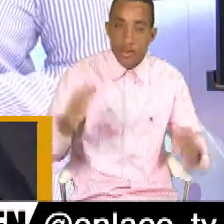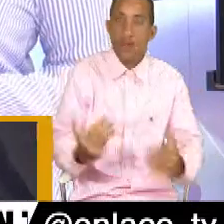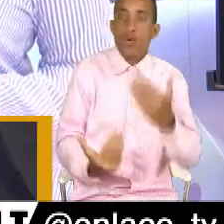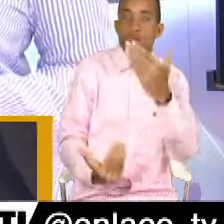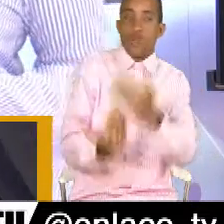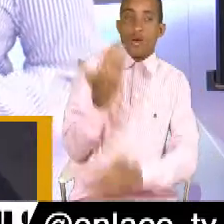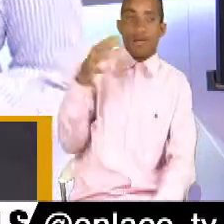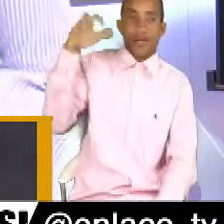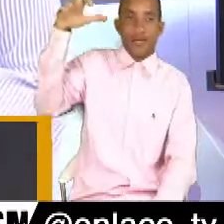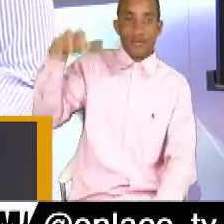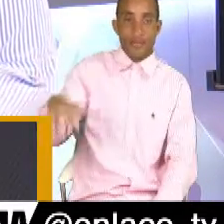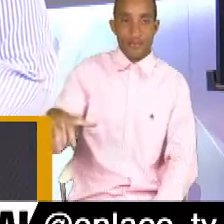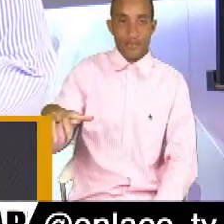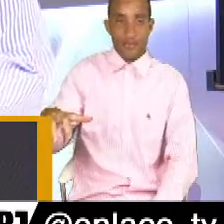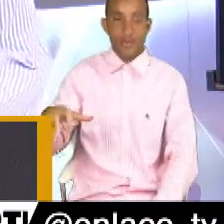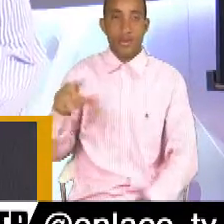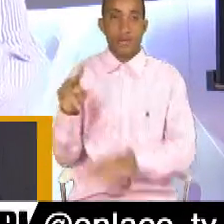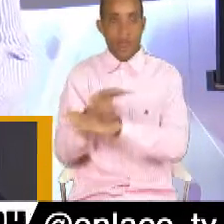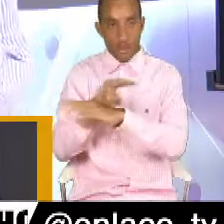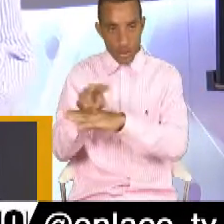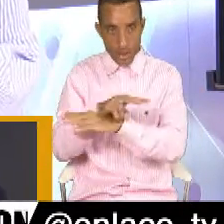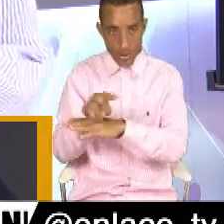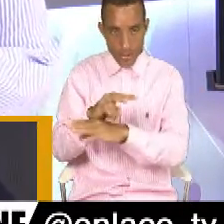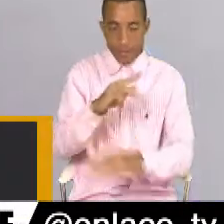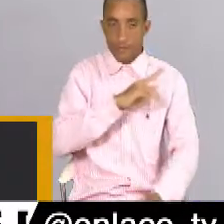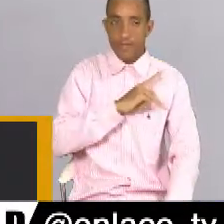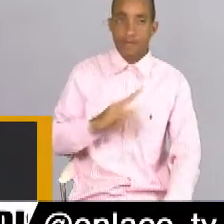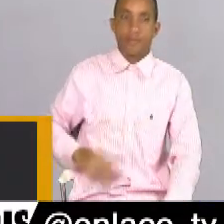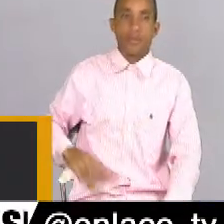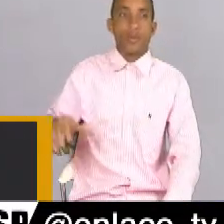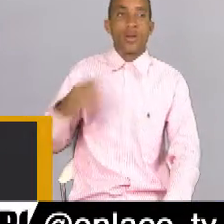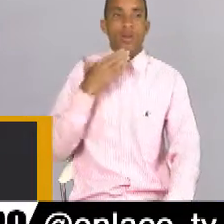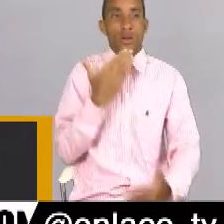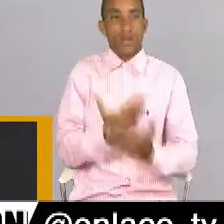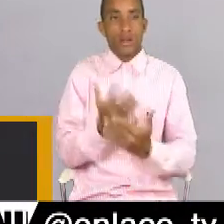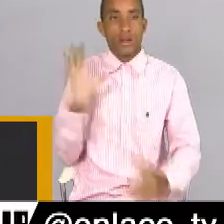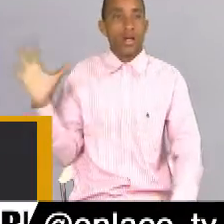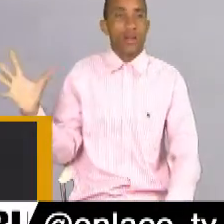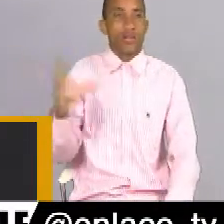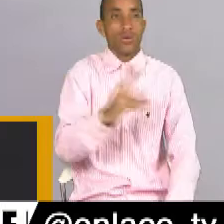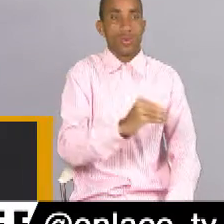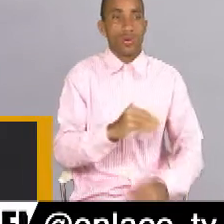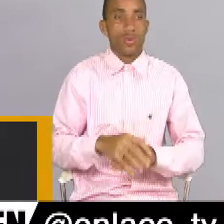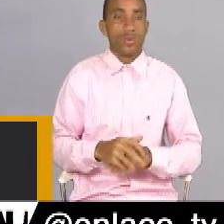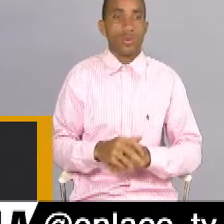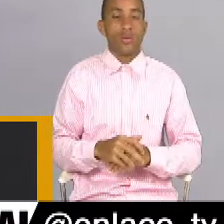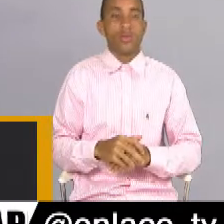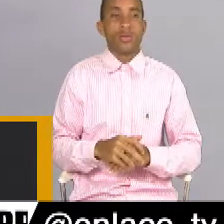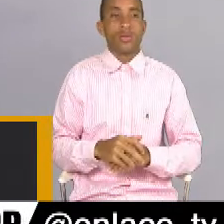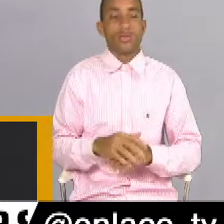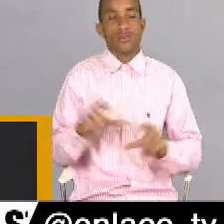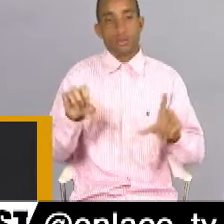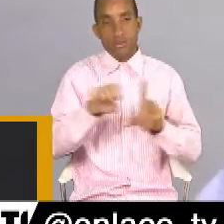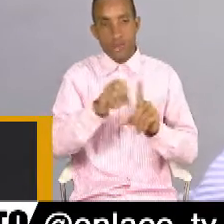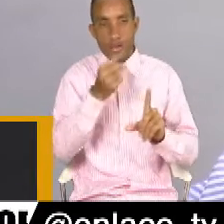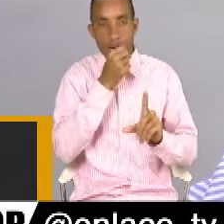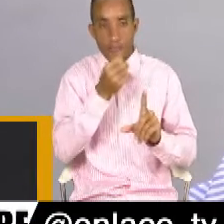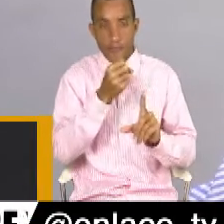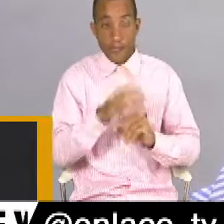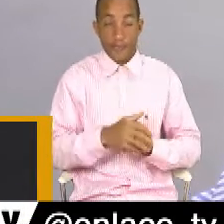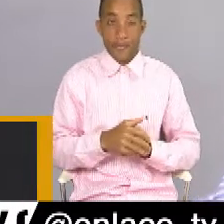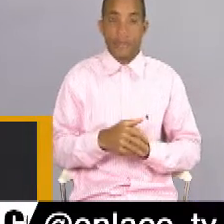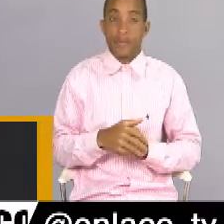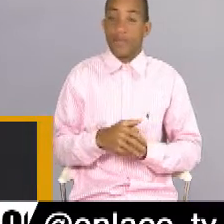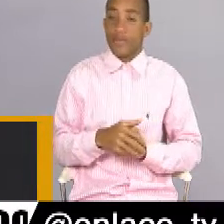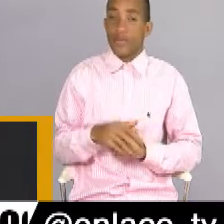Personería Municipal. Bienvenido. Muy buenas tardes para ti, Yanit, para todos los televidentes de Noticias Enlace. La personería ha